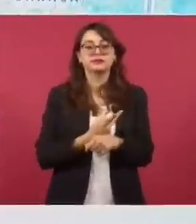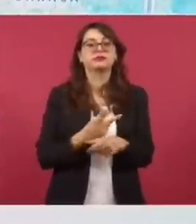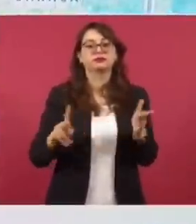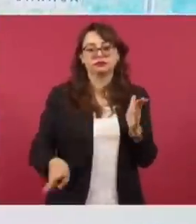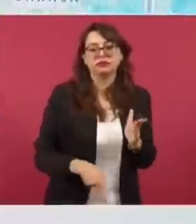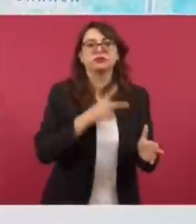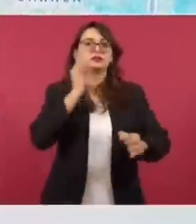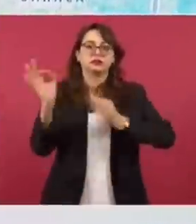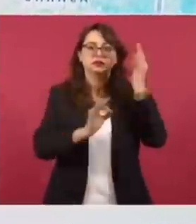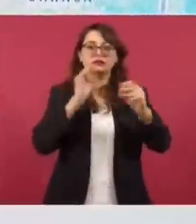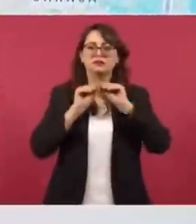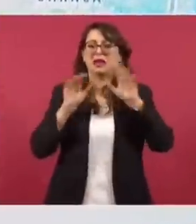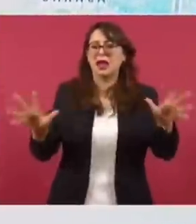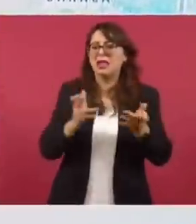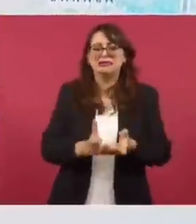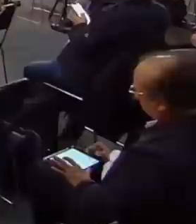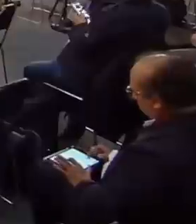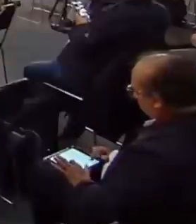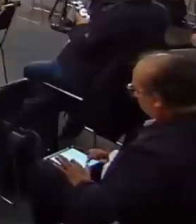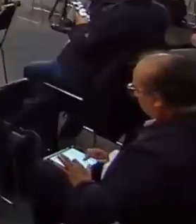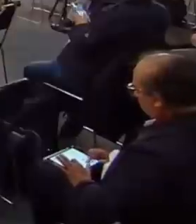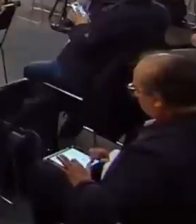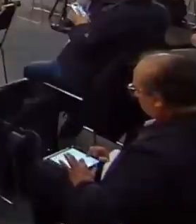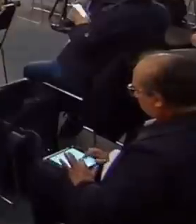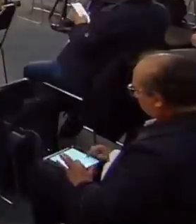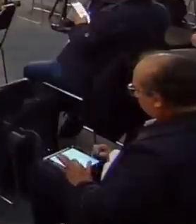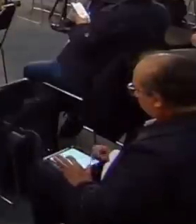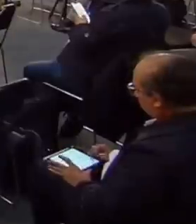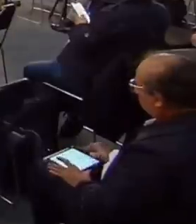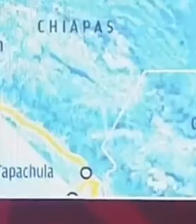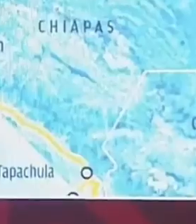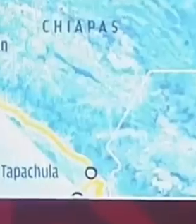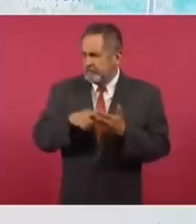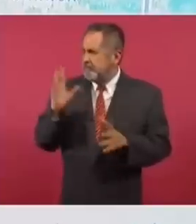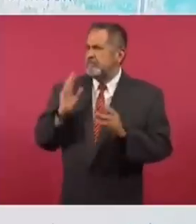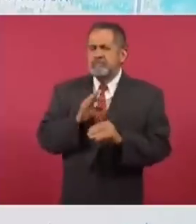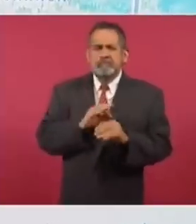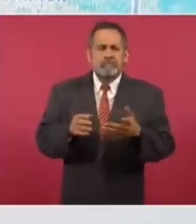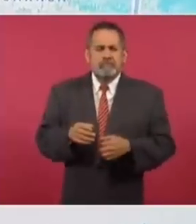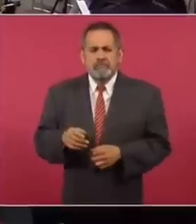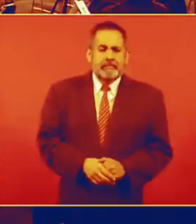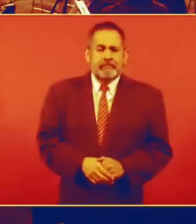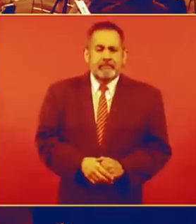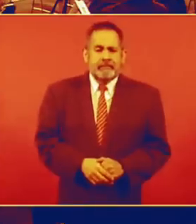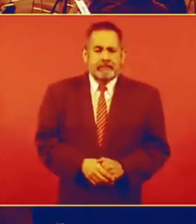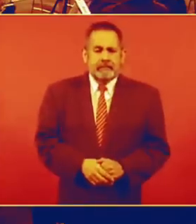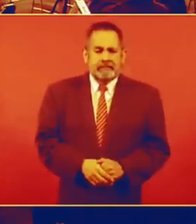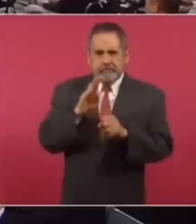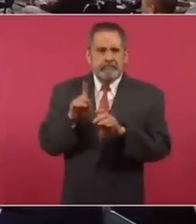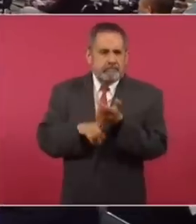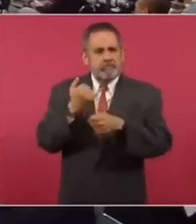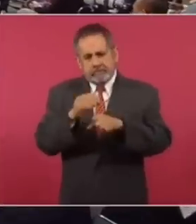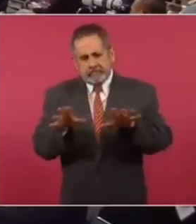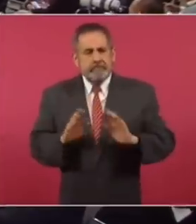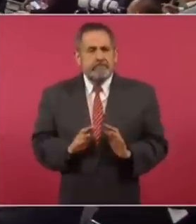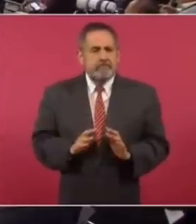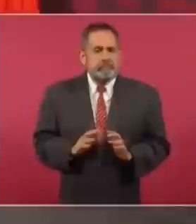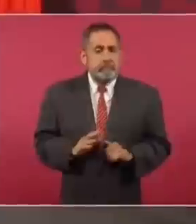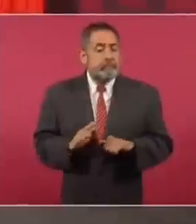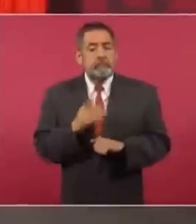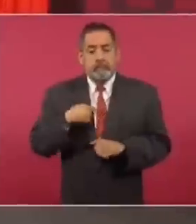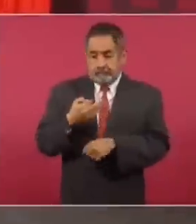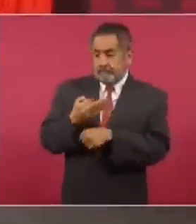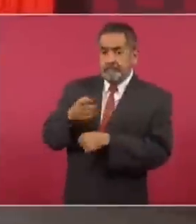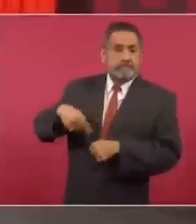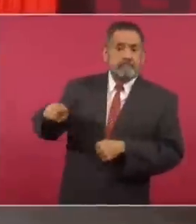cantaleta. Es expropiación, qué barbaridad. ¿Saben cuántas expropiaciones llevamos a cabo? ¿Cuántas en el Tren Maya? ¿Cien? Porque nosotros estamos